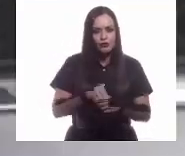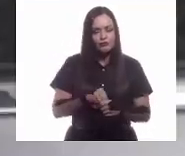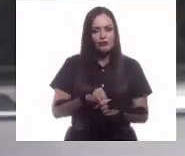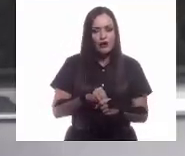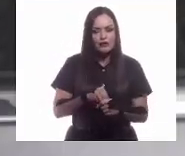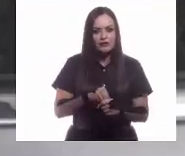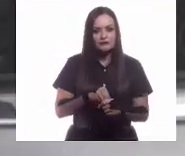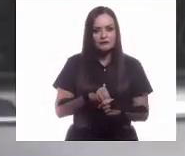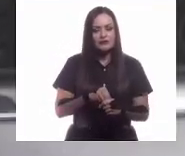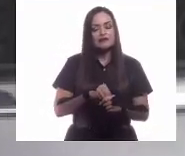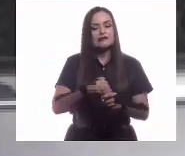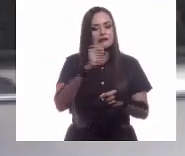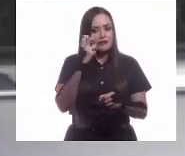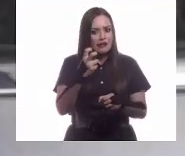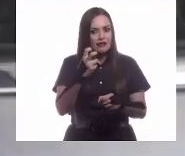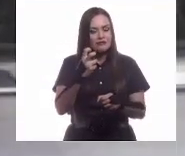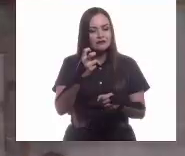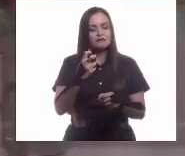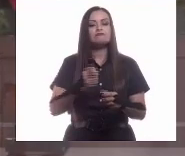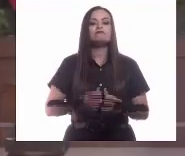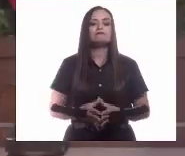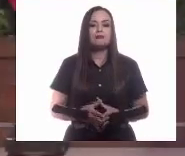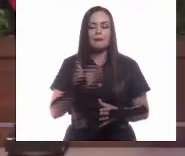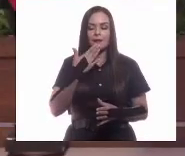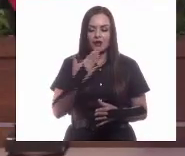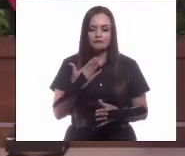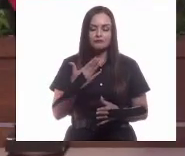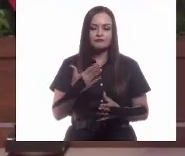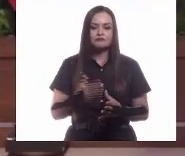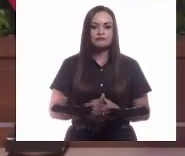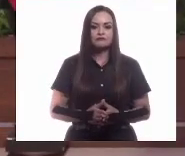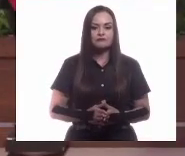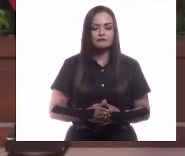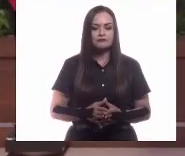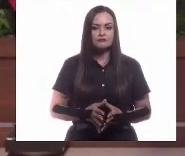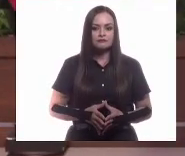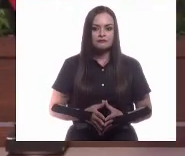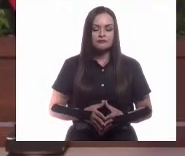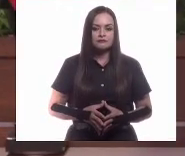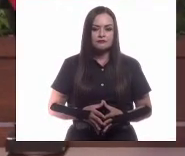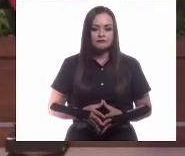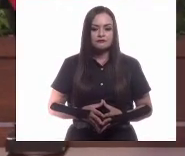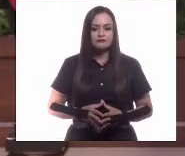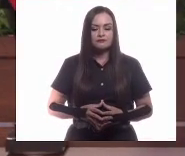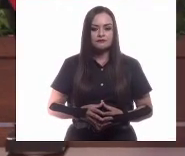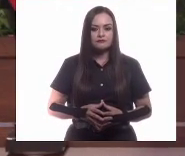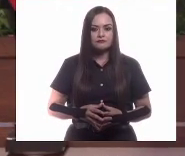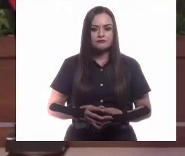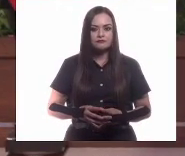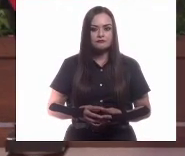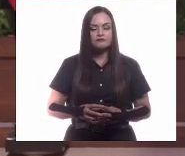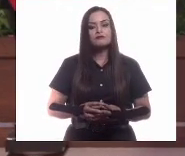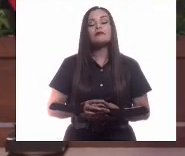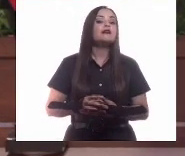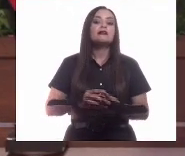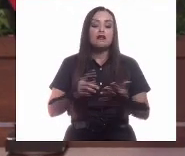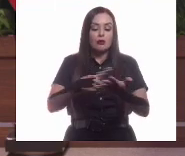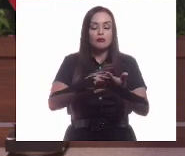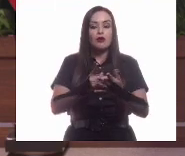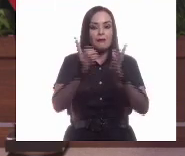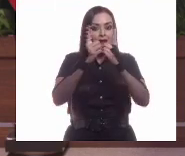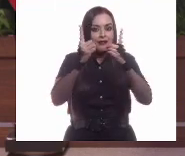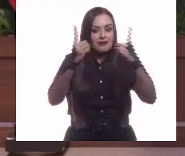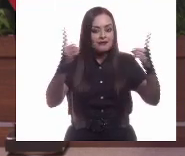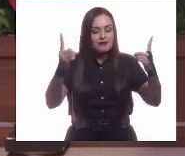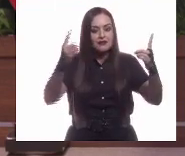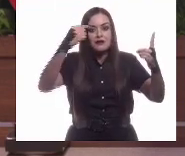mayor bienestar si no hay empleo. Pero entonces, ¿cómo garantizarlo? Creamos un modelo de desarrollo que fomente